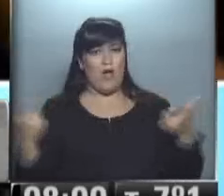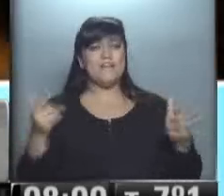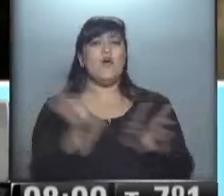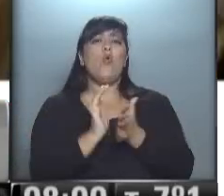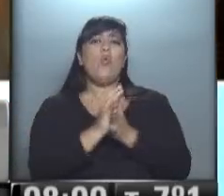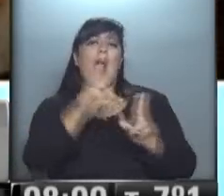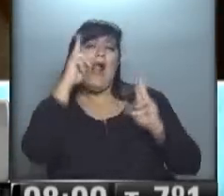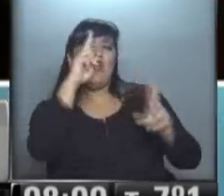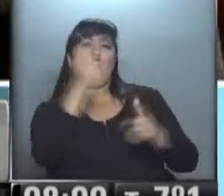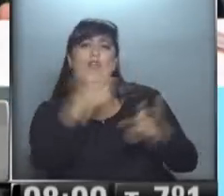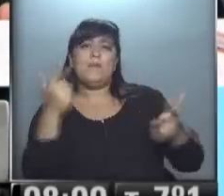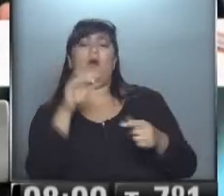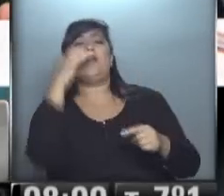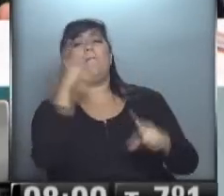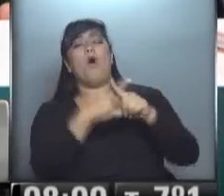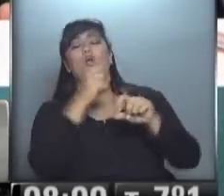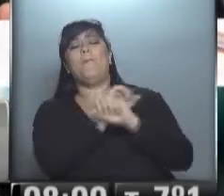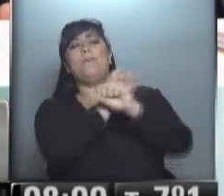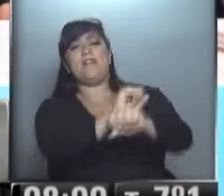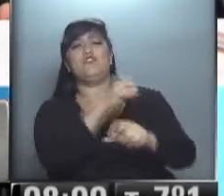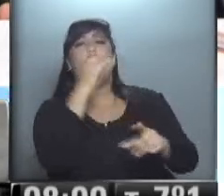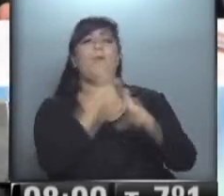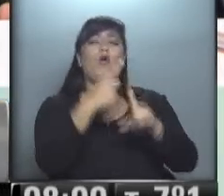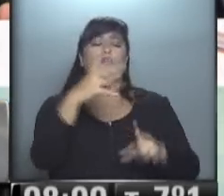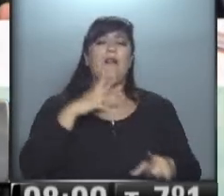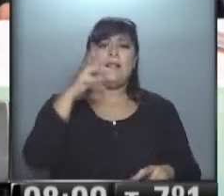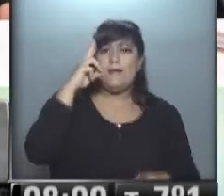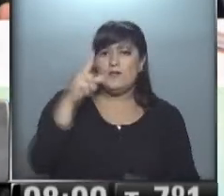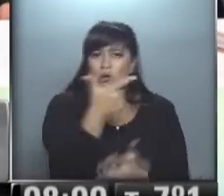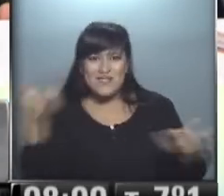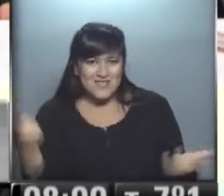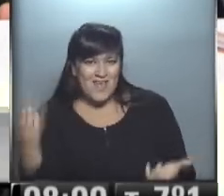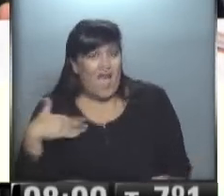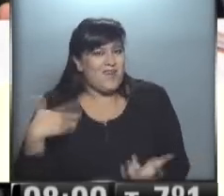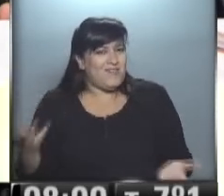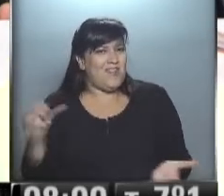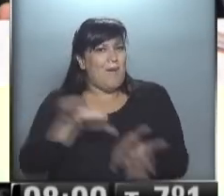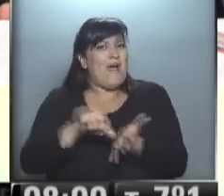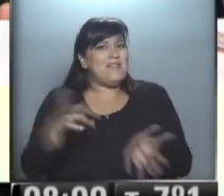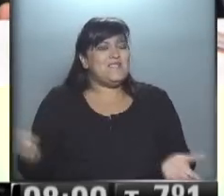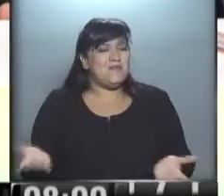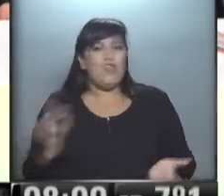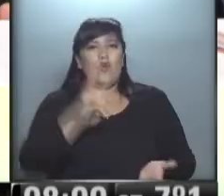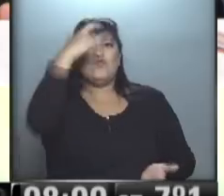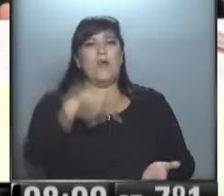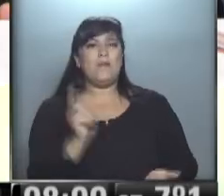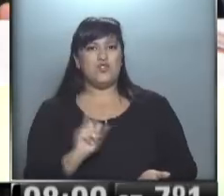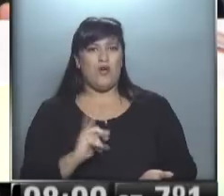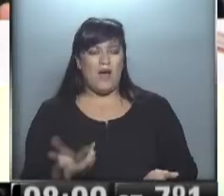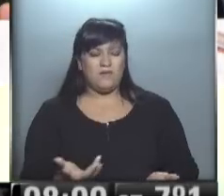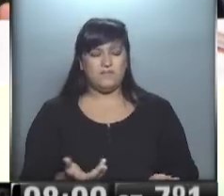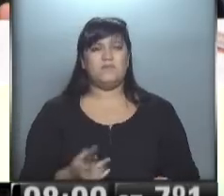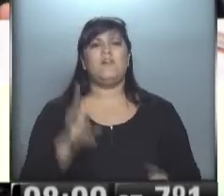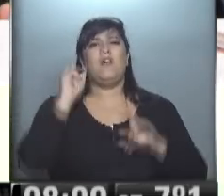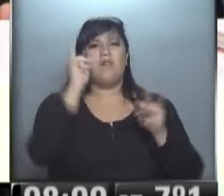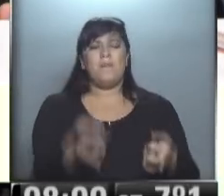lo meto preso por faltar el respeto al juez o cosa así digamos por eso otra vez hay a partir de del